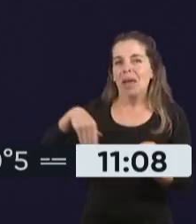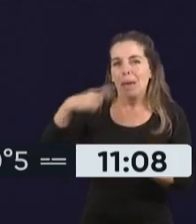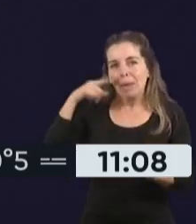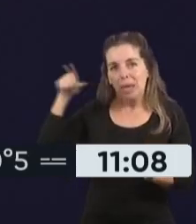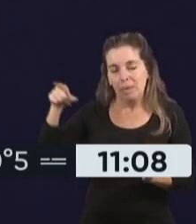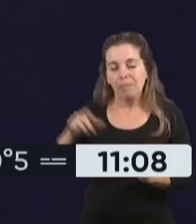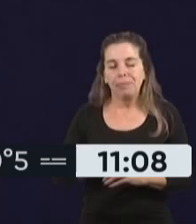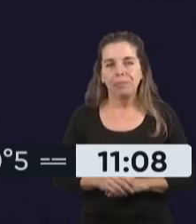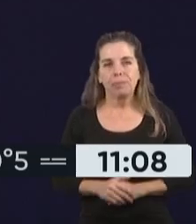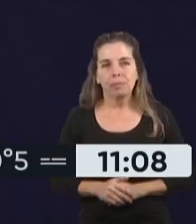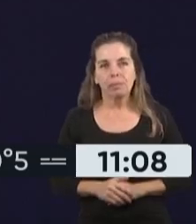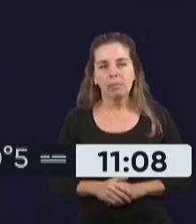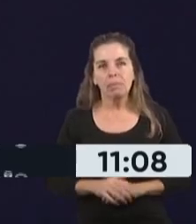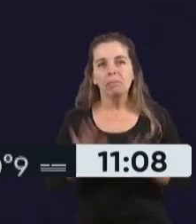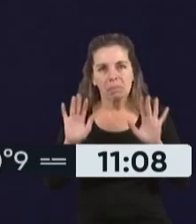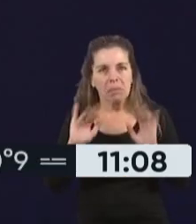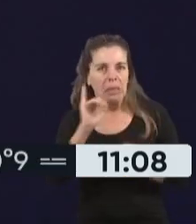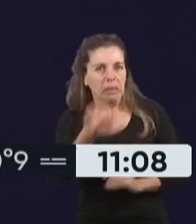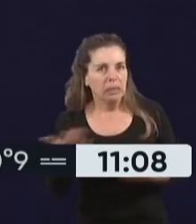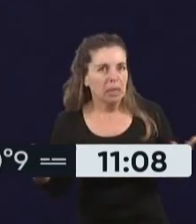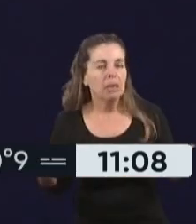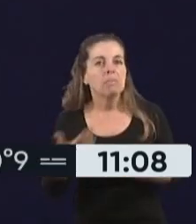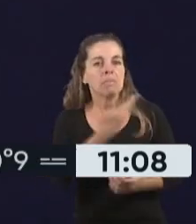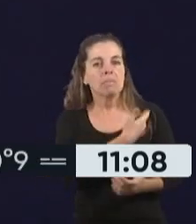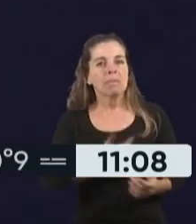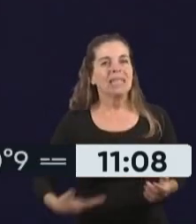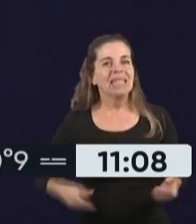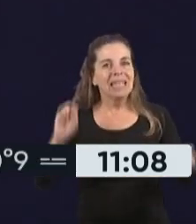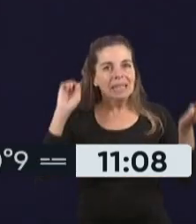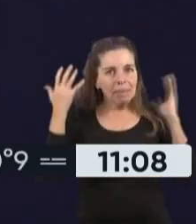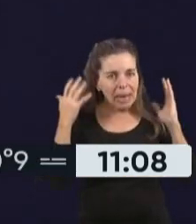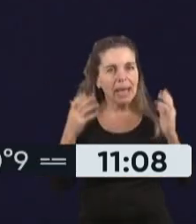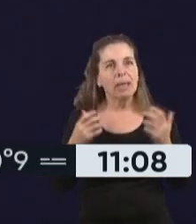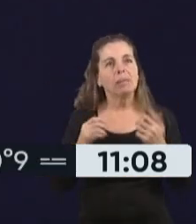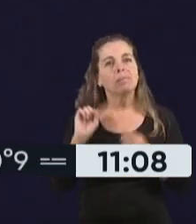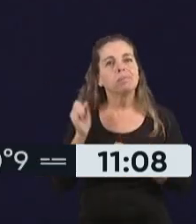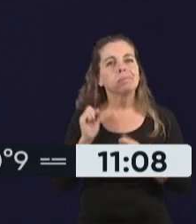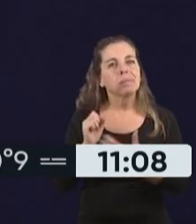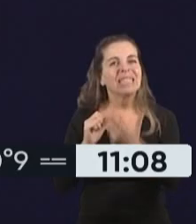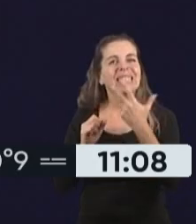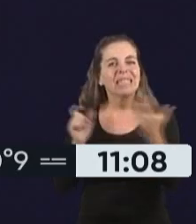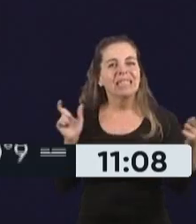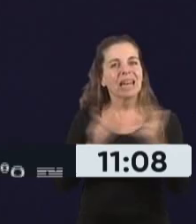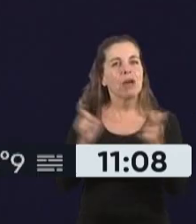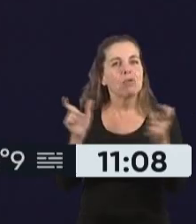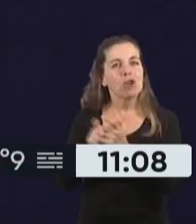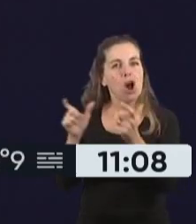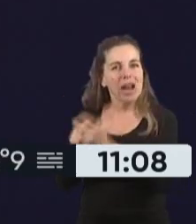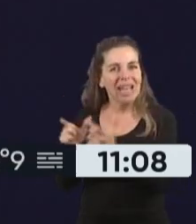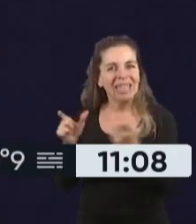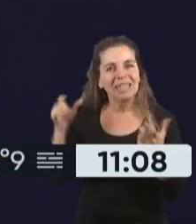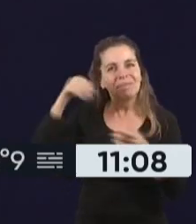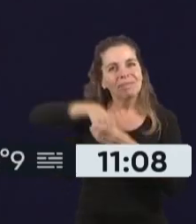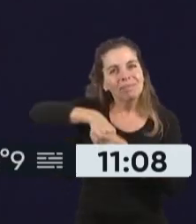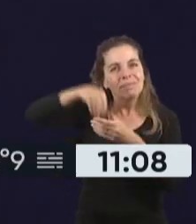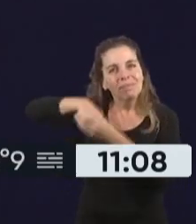sí con entusiasmo. Digamos, el presidente tuvo 3 encuentros con Kristalina Georgieva en el marco del G7.